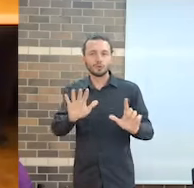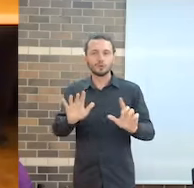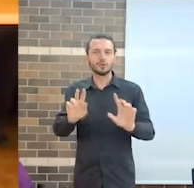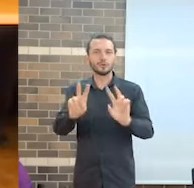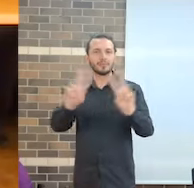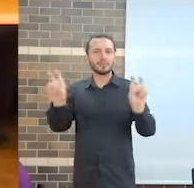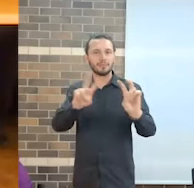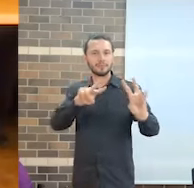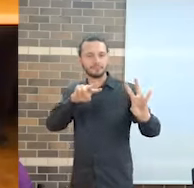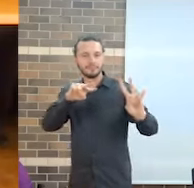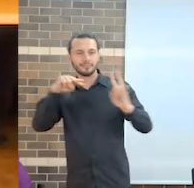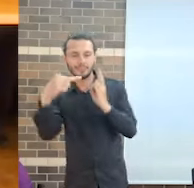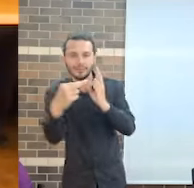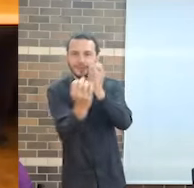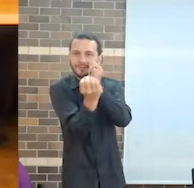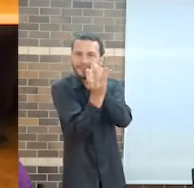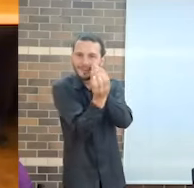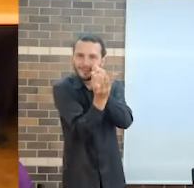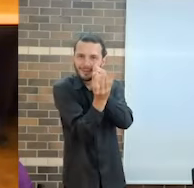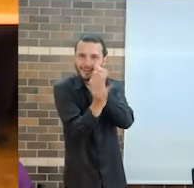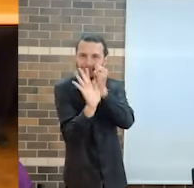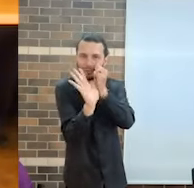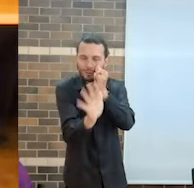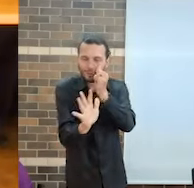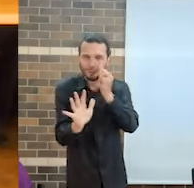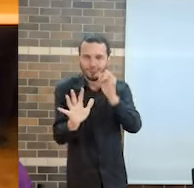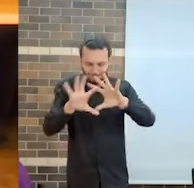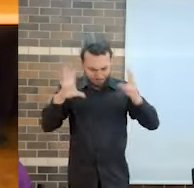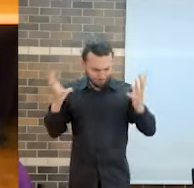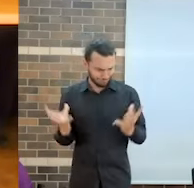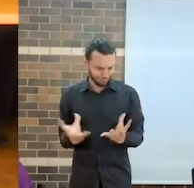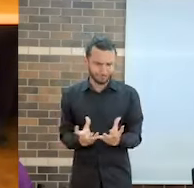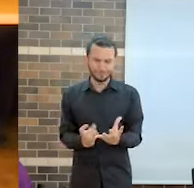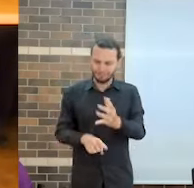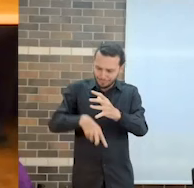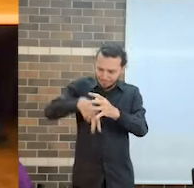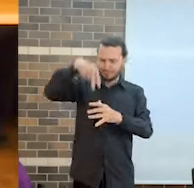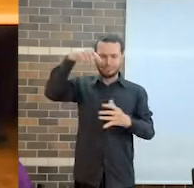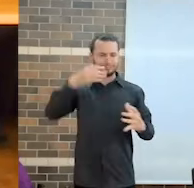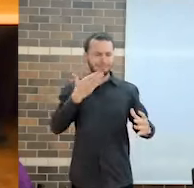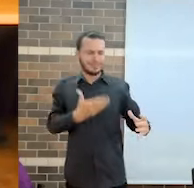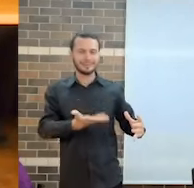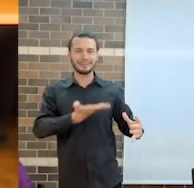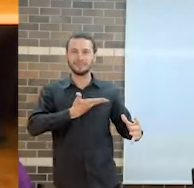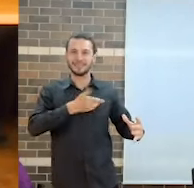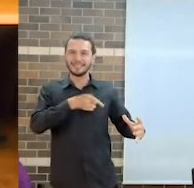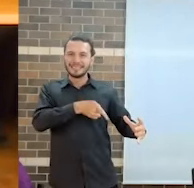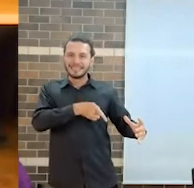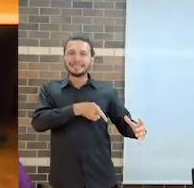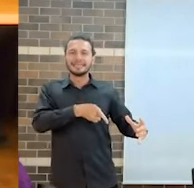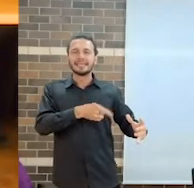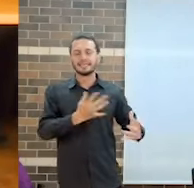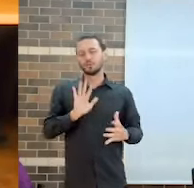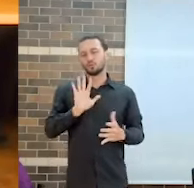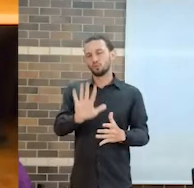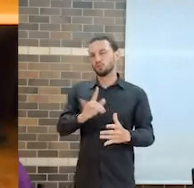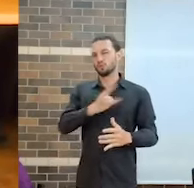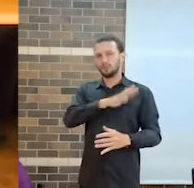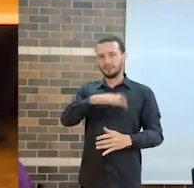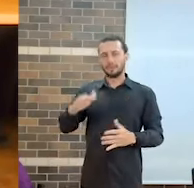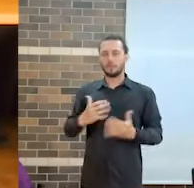de la madre tierra, que es un programa también de la Universidad de Antioquia. Actualmente trabajo en el Ministerio